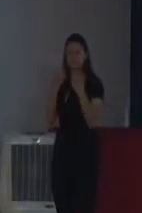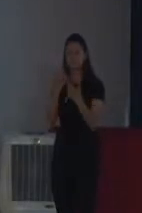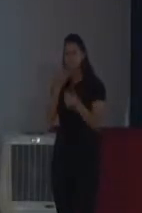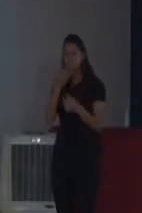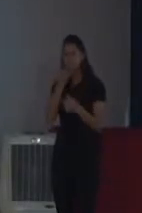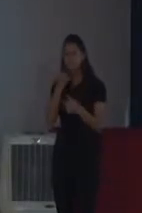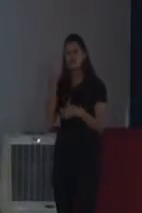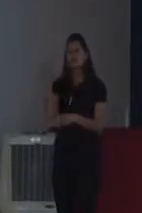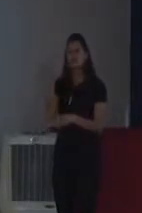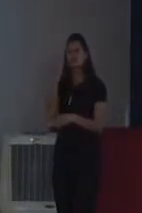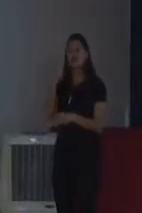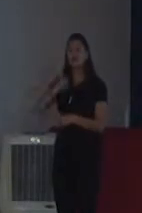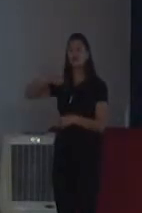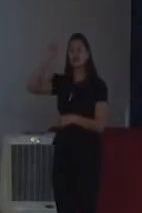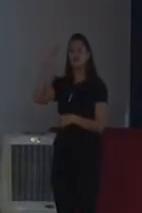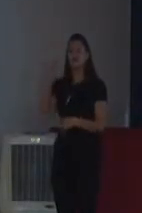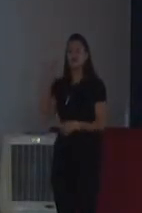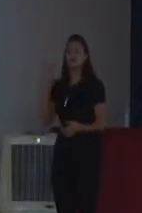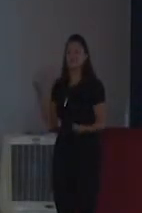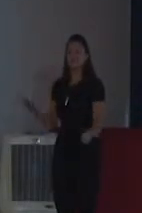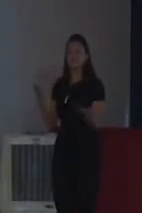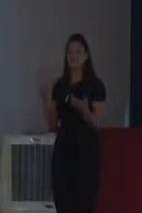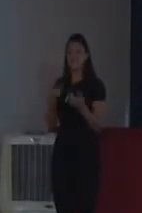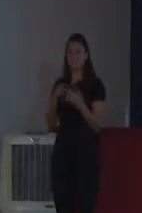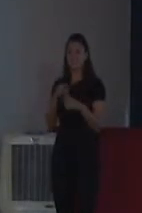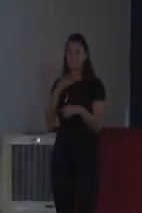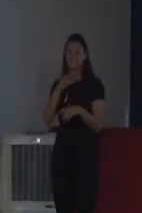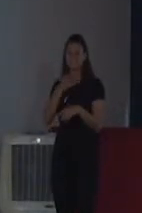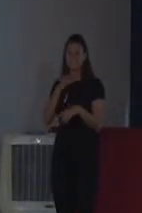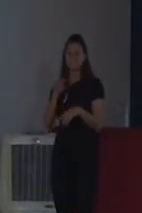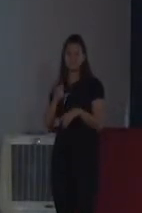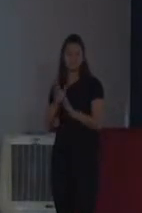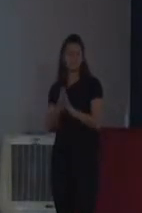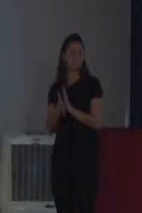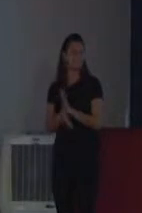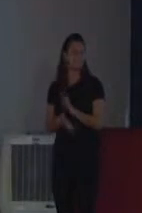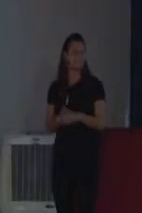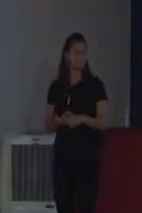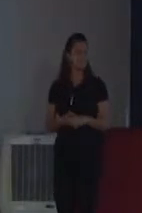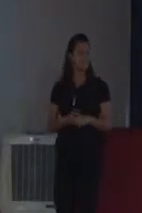que Colombia ganó el martes, ¿no? Bueno, eso es un mal chiste.